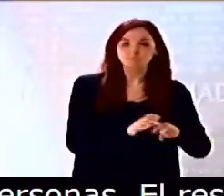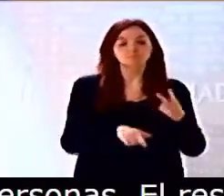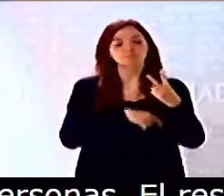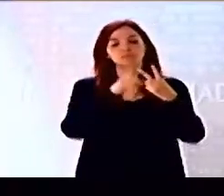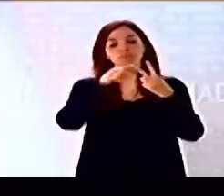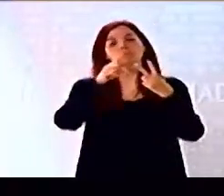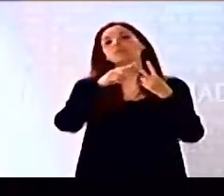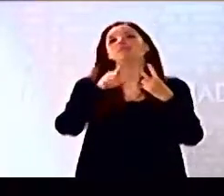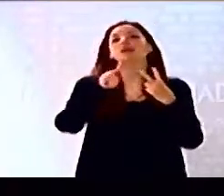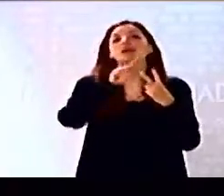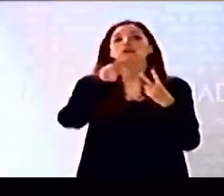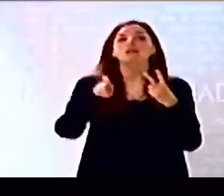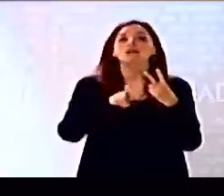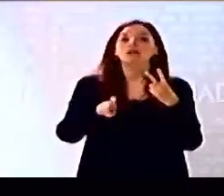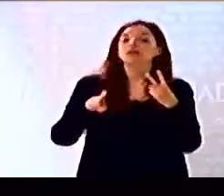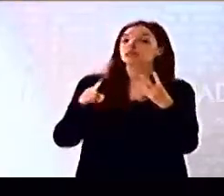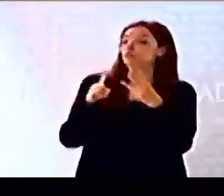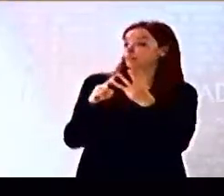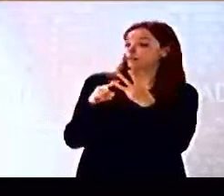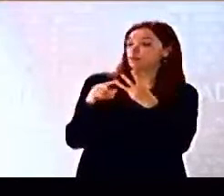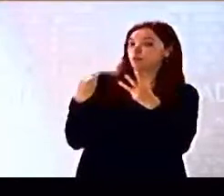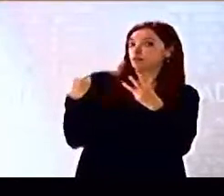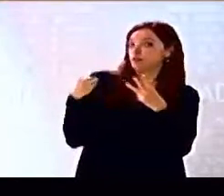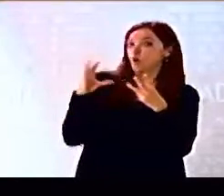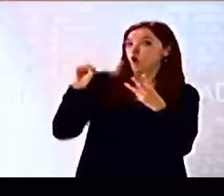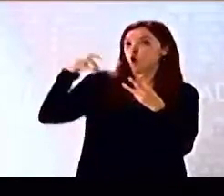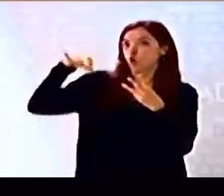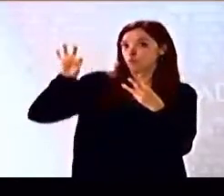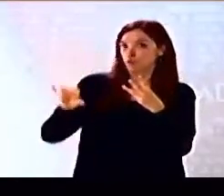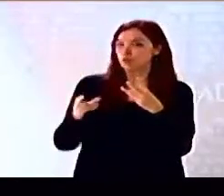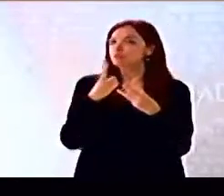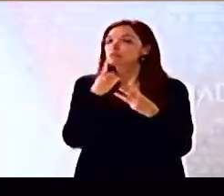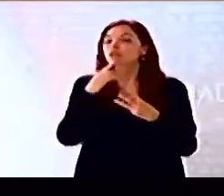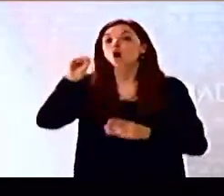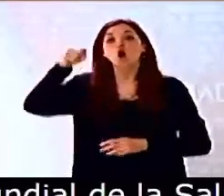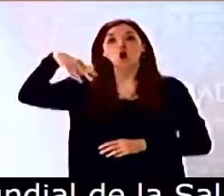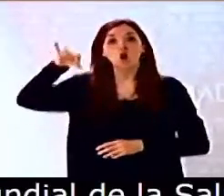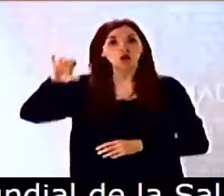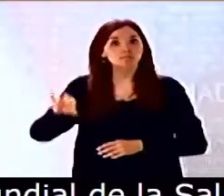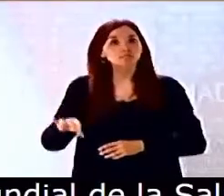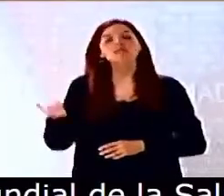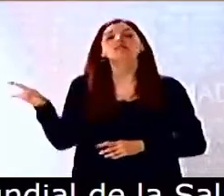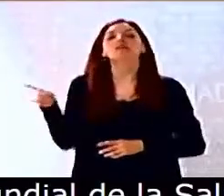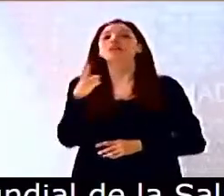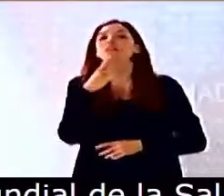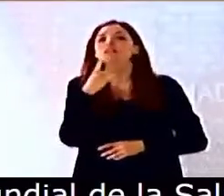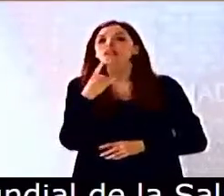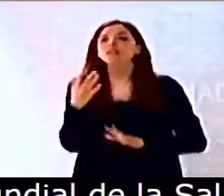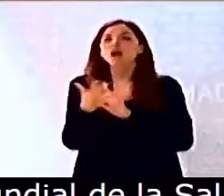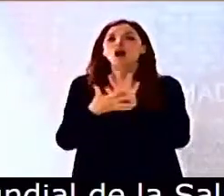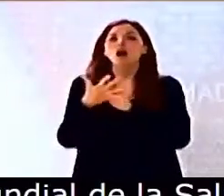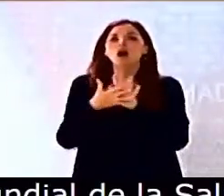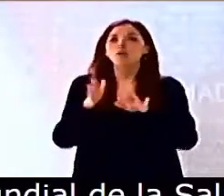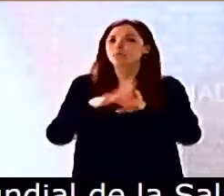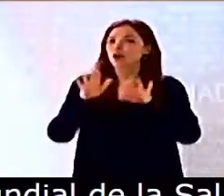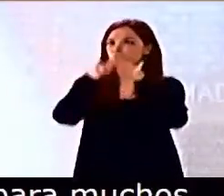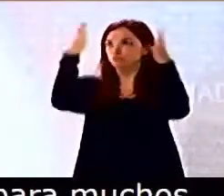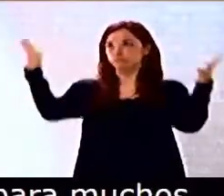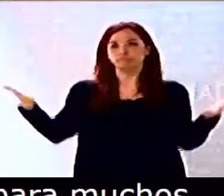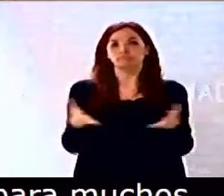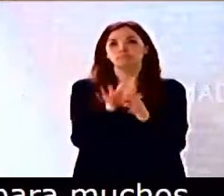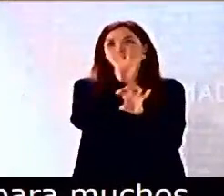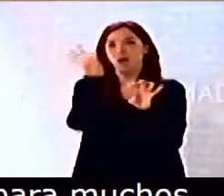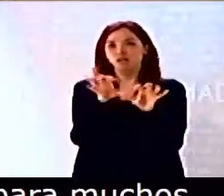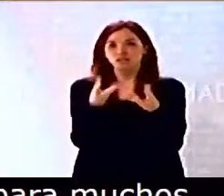al posicionamiento de la Organización Mundial de la Salud, mire usted, la Organización Mundial de la Salud habla para muchos países.